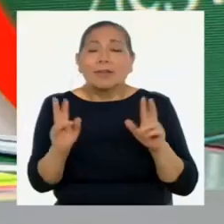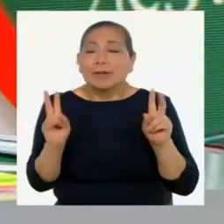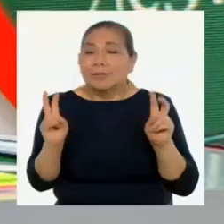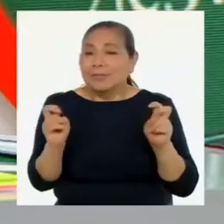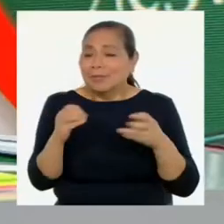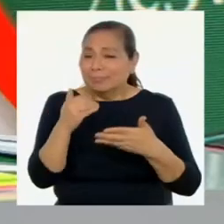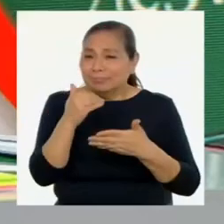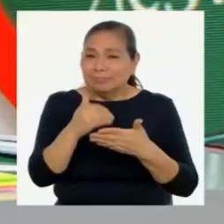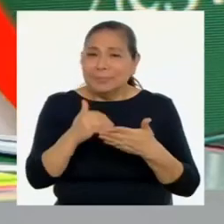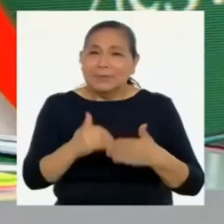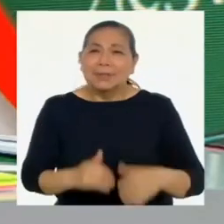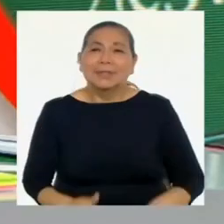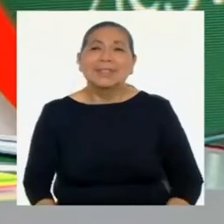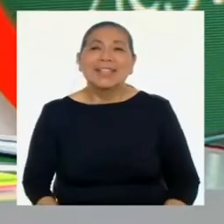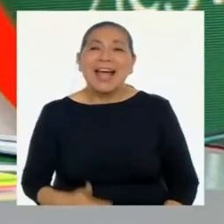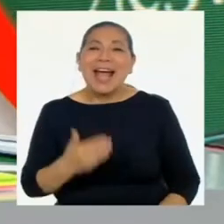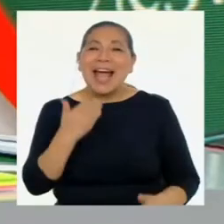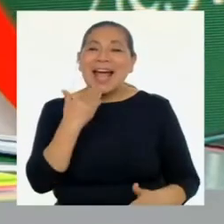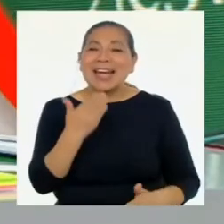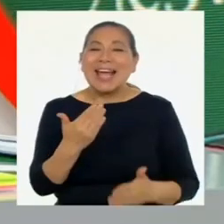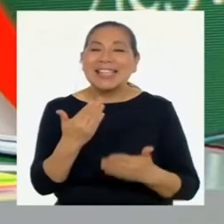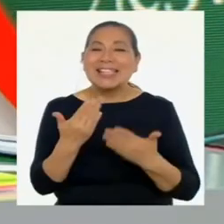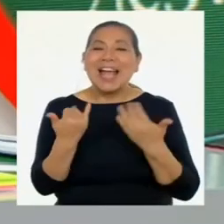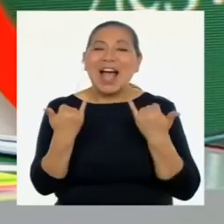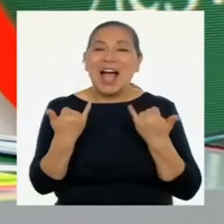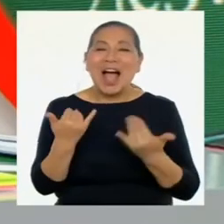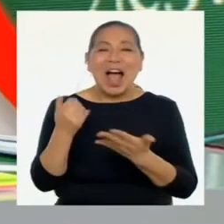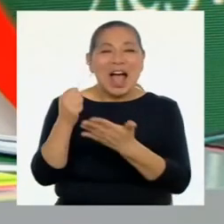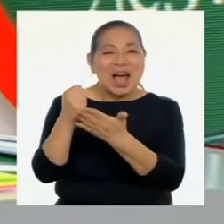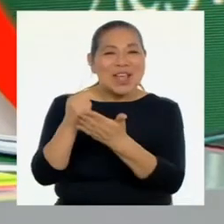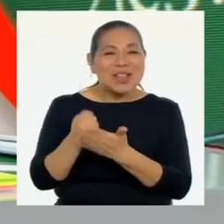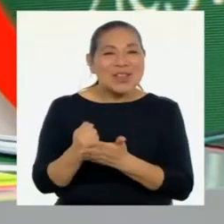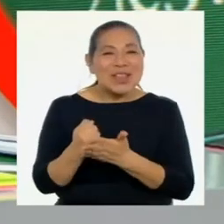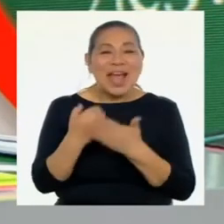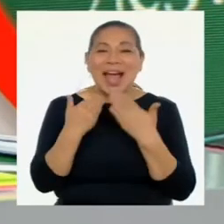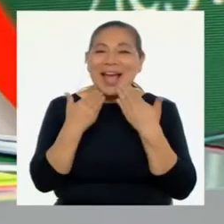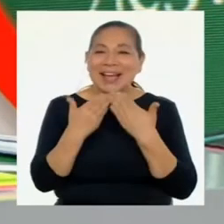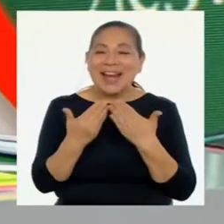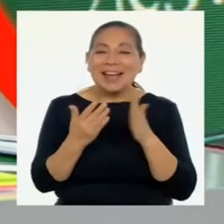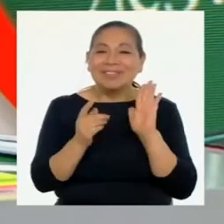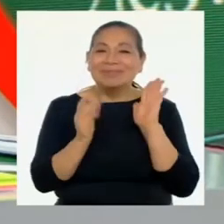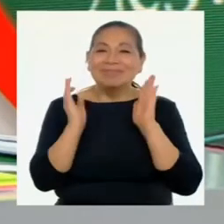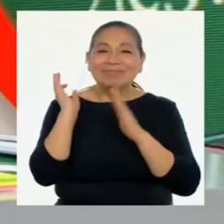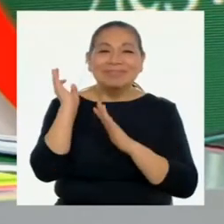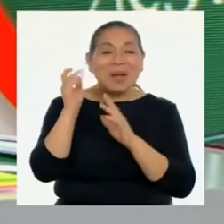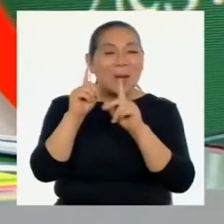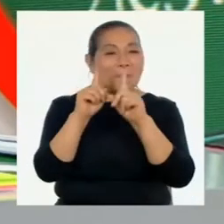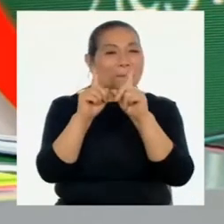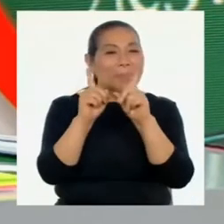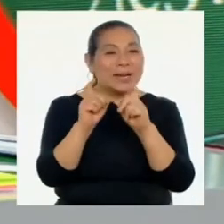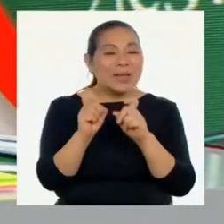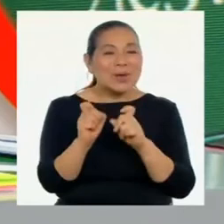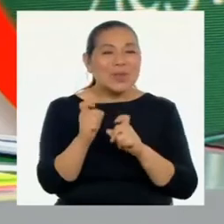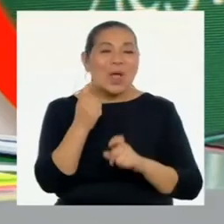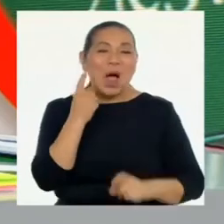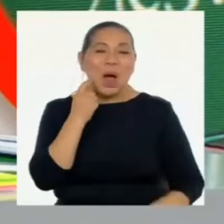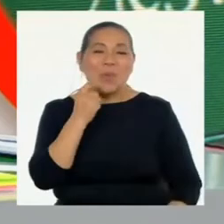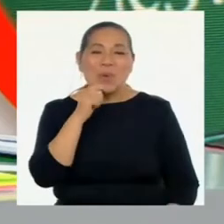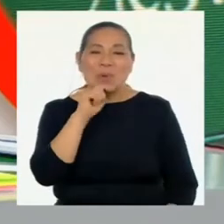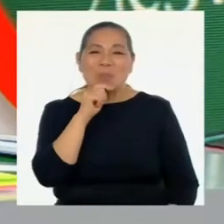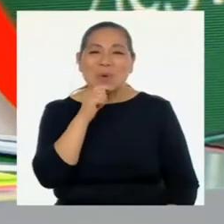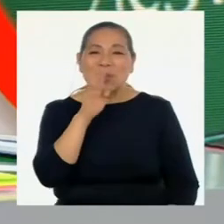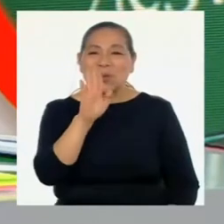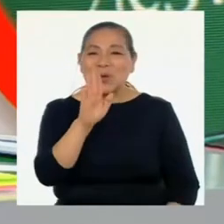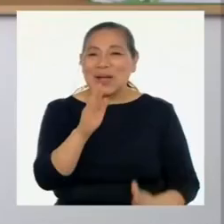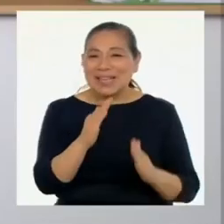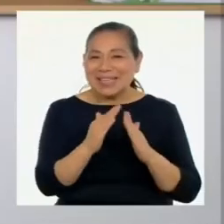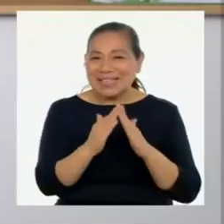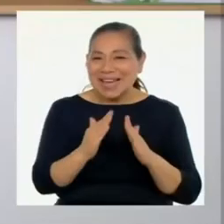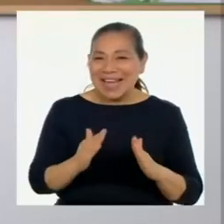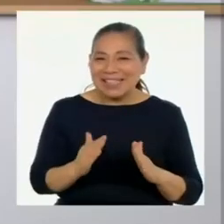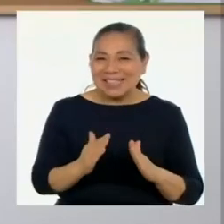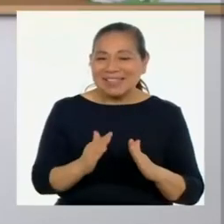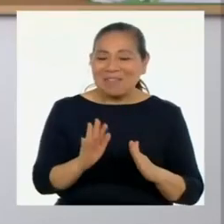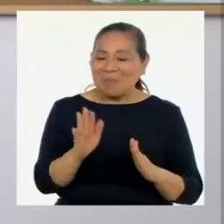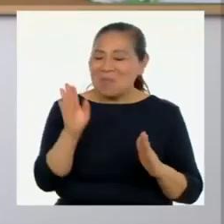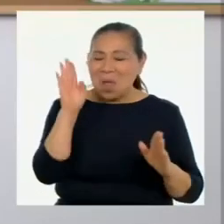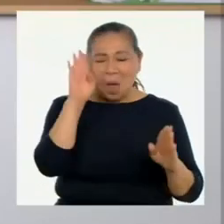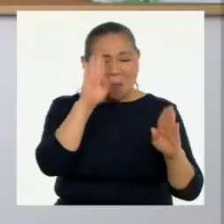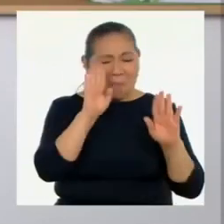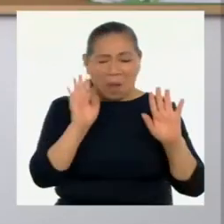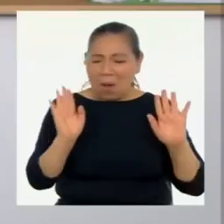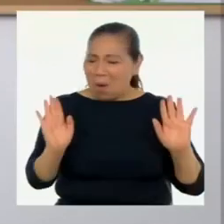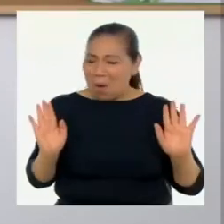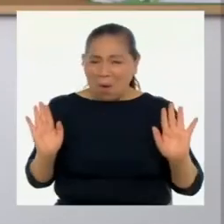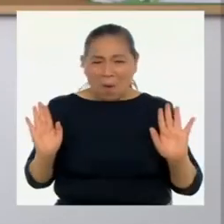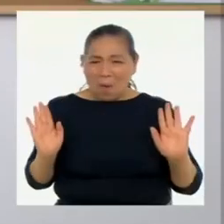cualquier texto. Profesora, gracias por ayudarnos el día de hoy. Y gracias por responder a las preguntas de las chicas y los chicos en sus casas. No